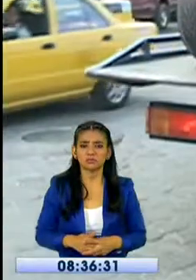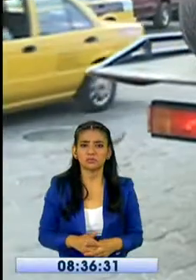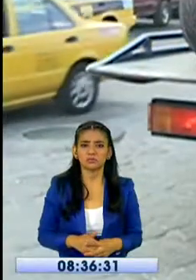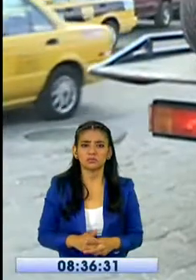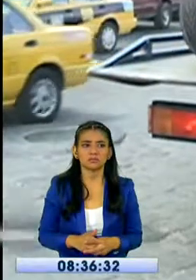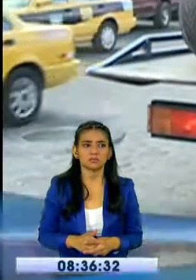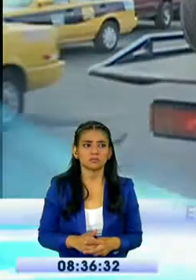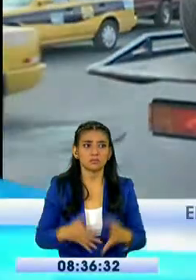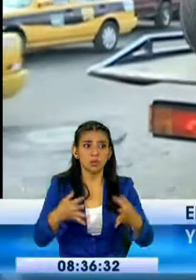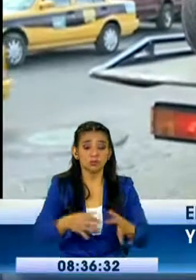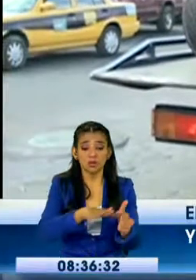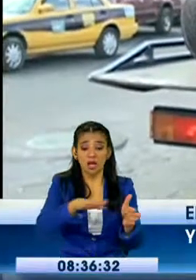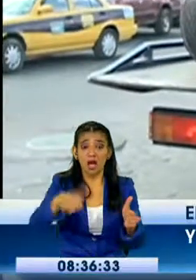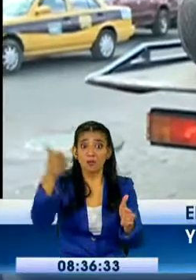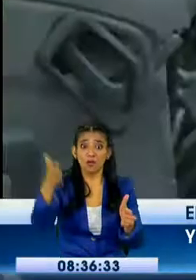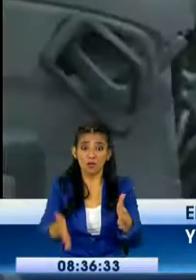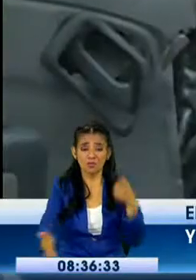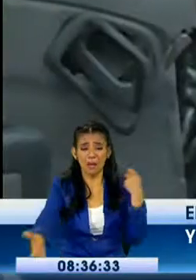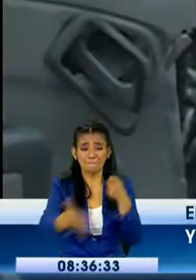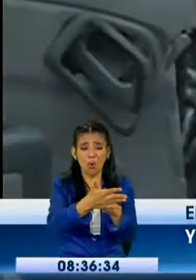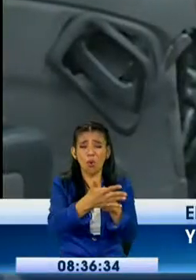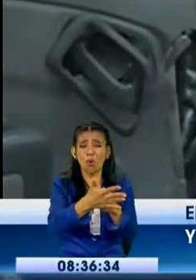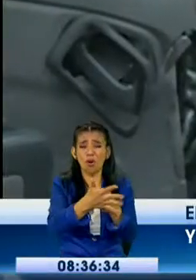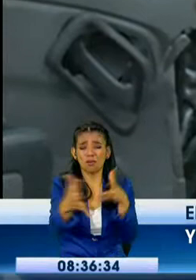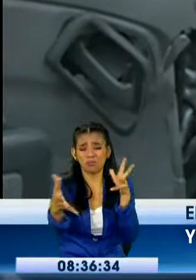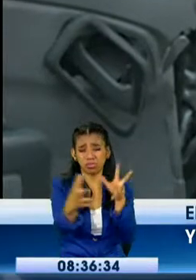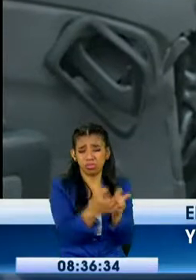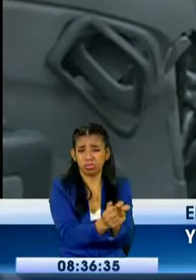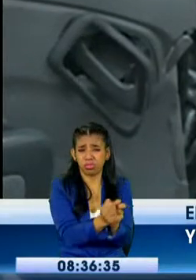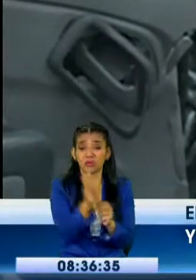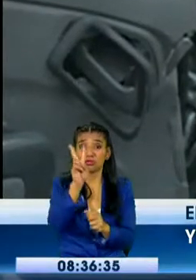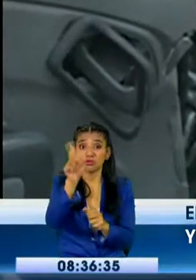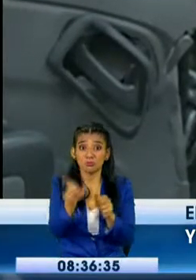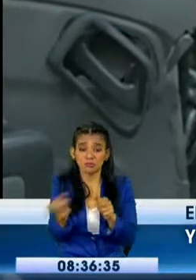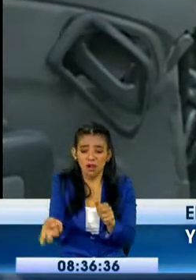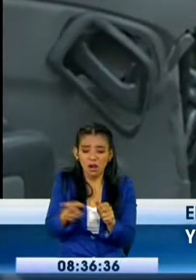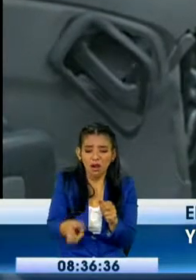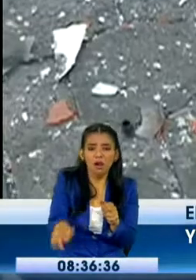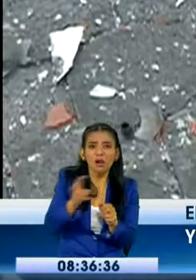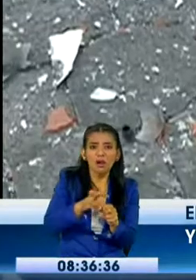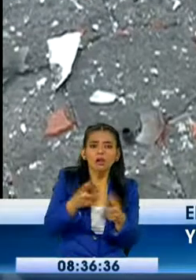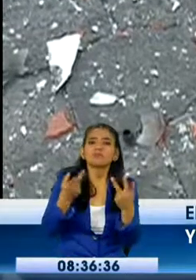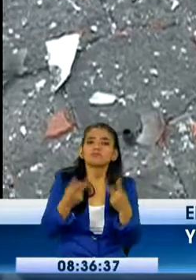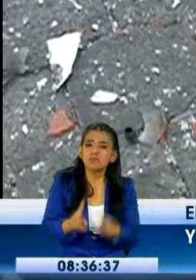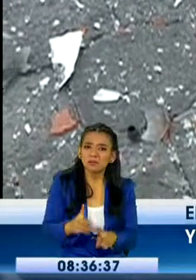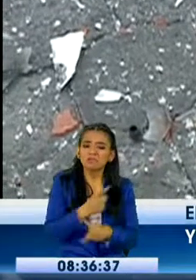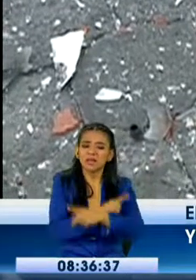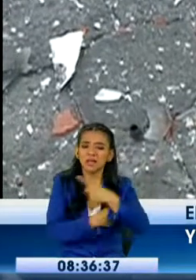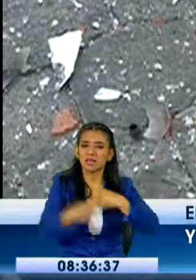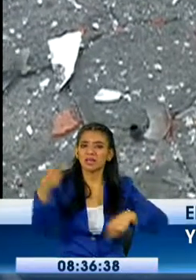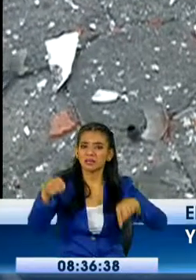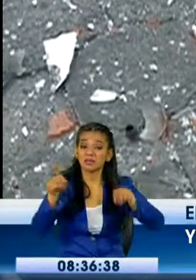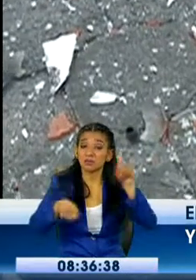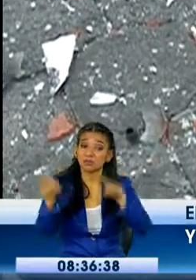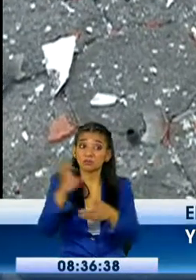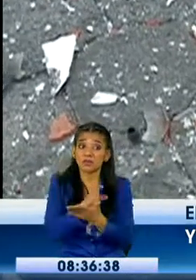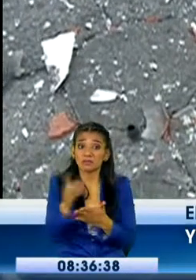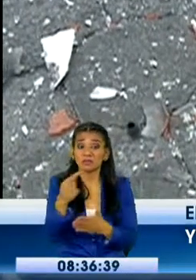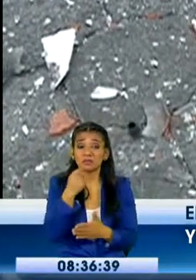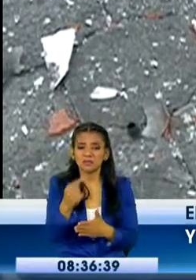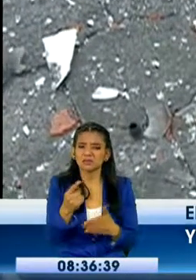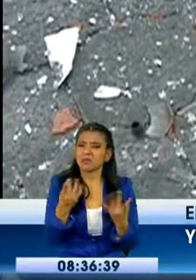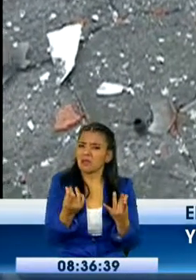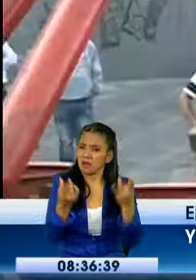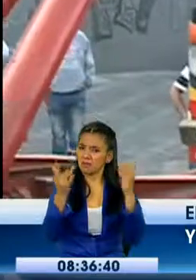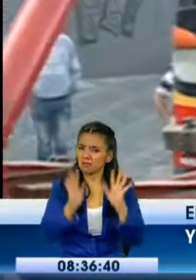parte frontal de la camioneta quedó inservible. Dos personas que viajaban como pasajeras resultaron con lesiones. Según los testigos, su estado